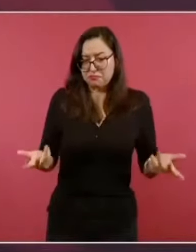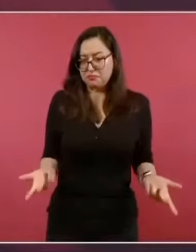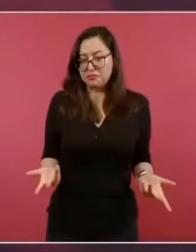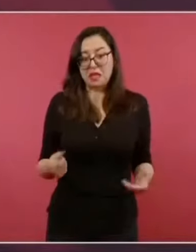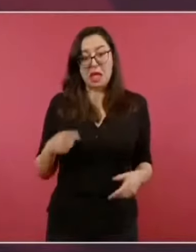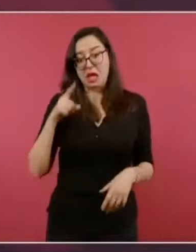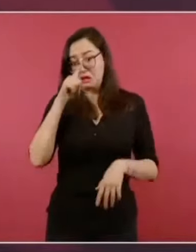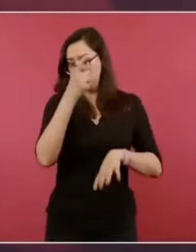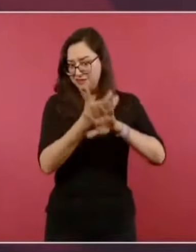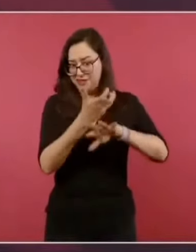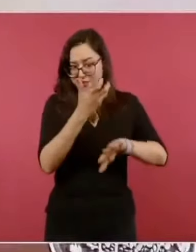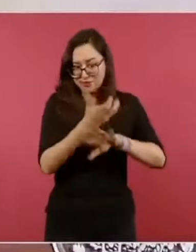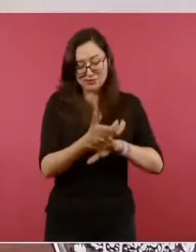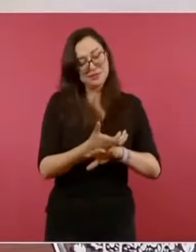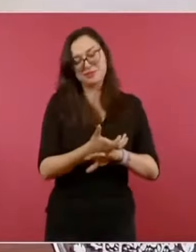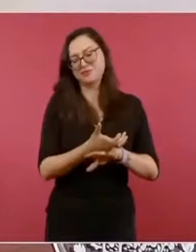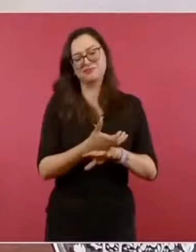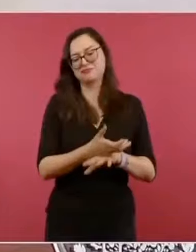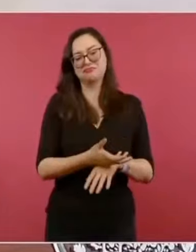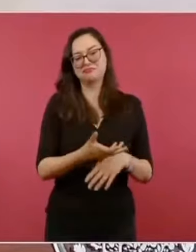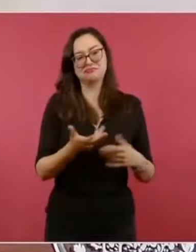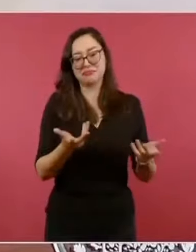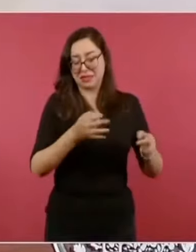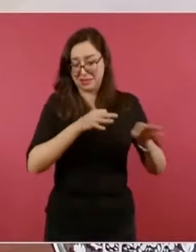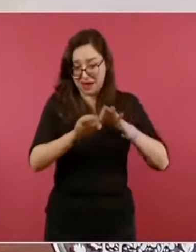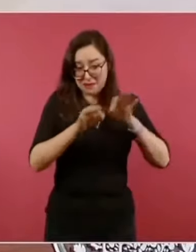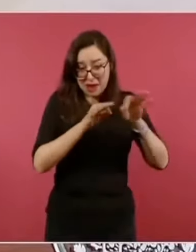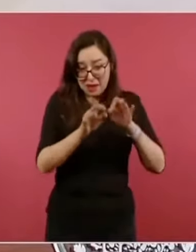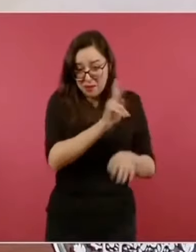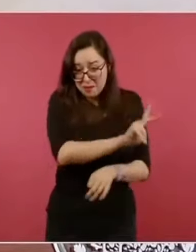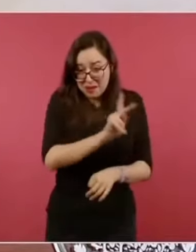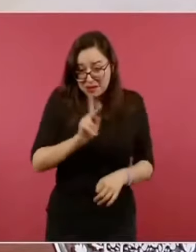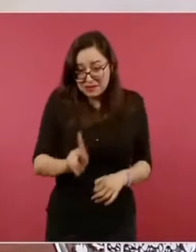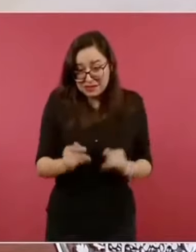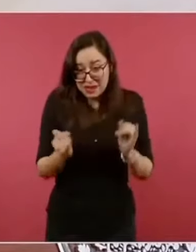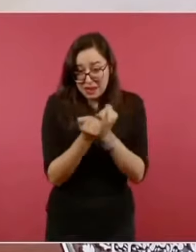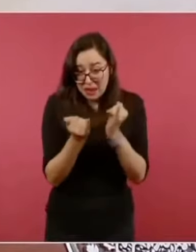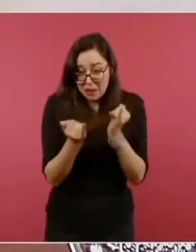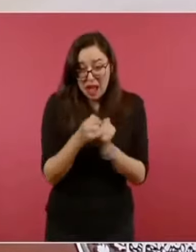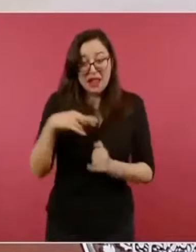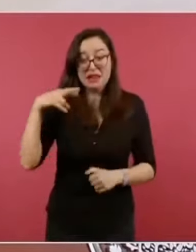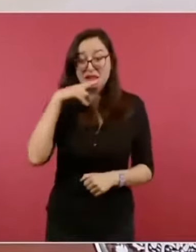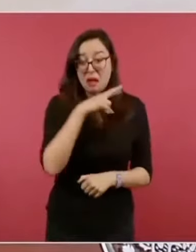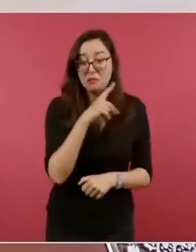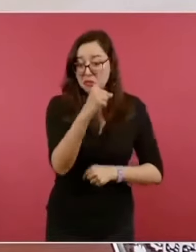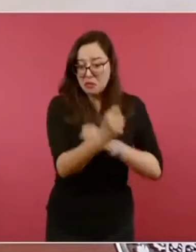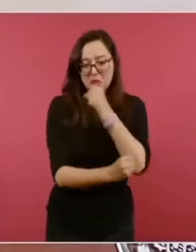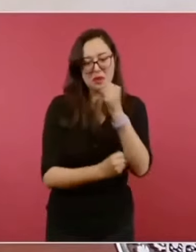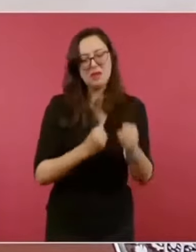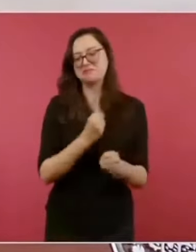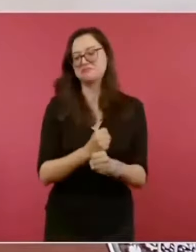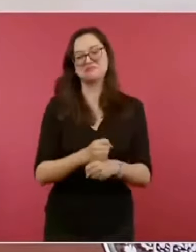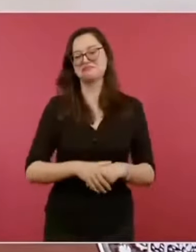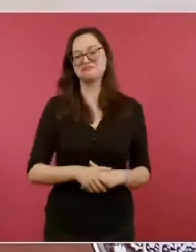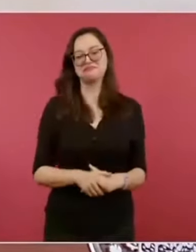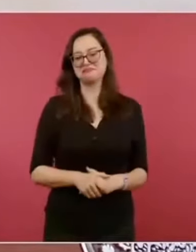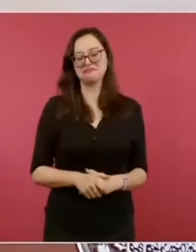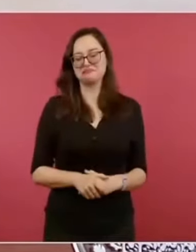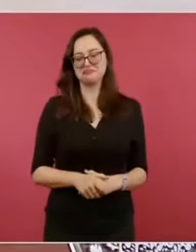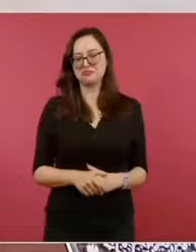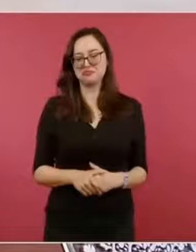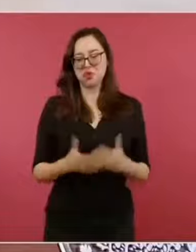Estados Unidos o sea en un año